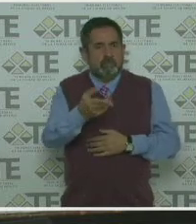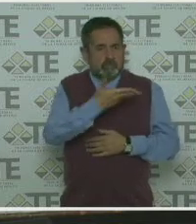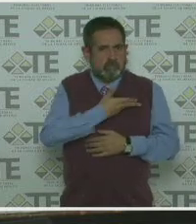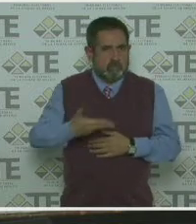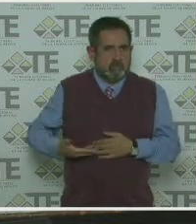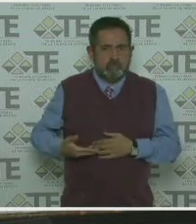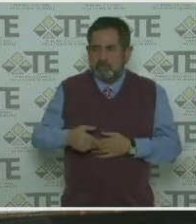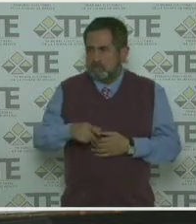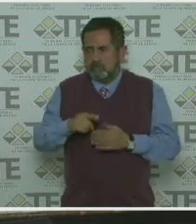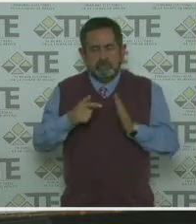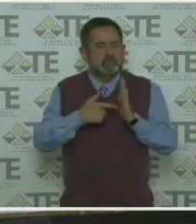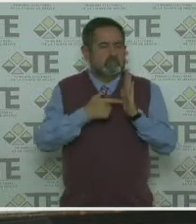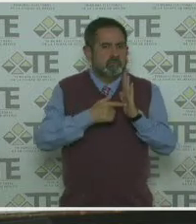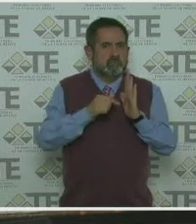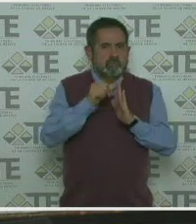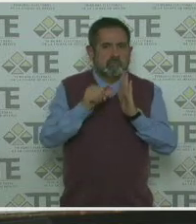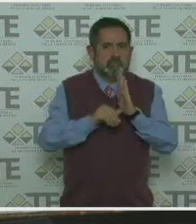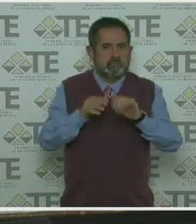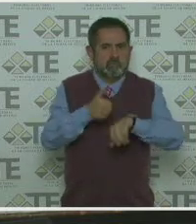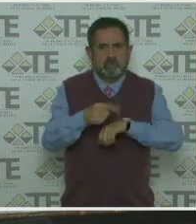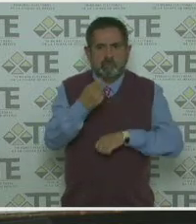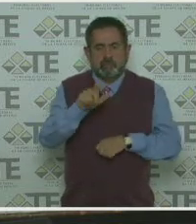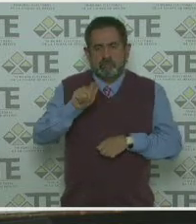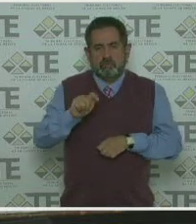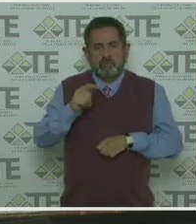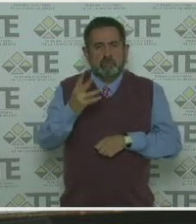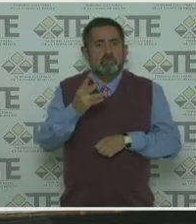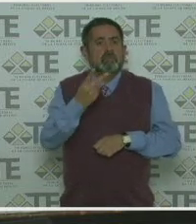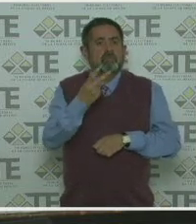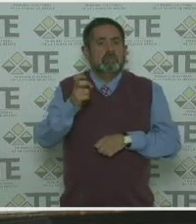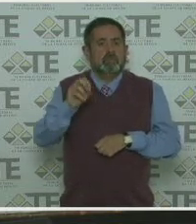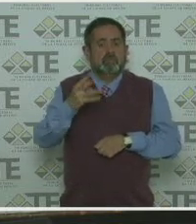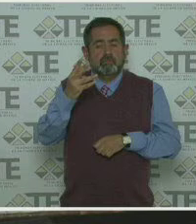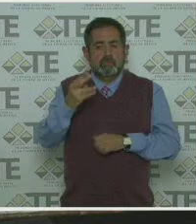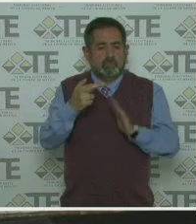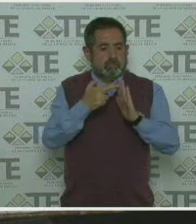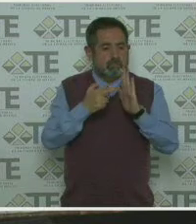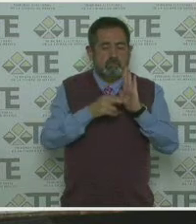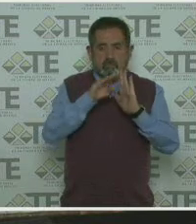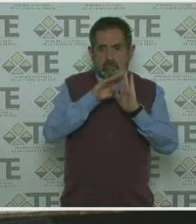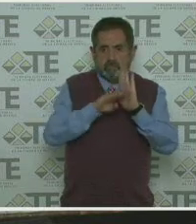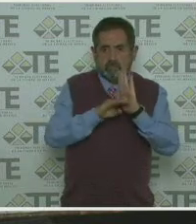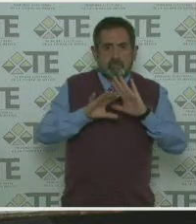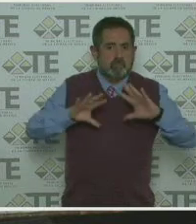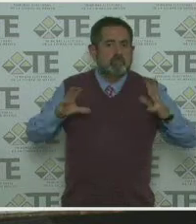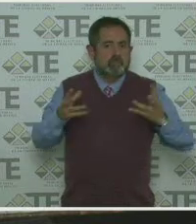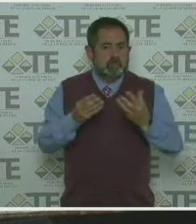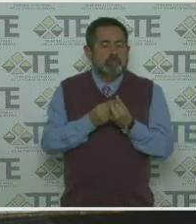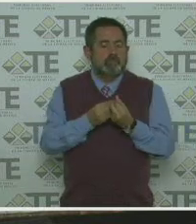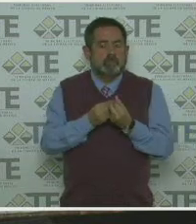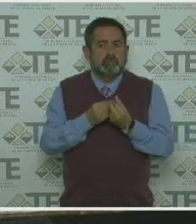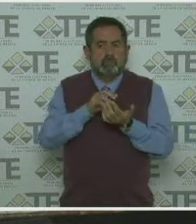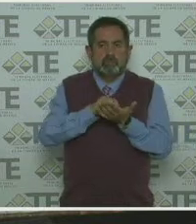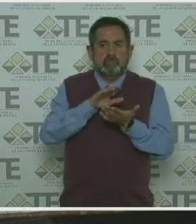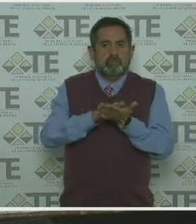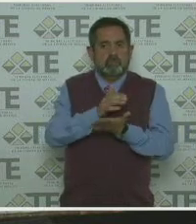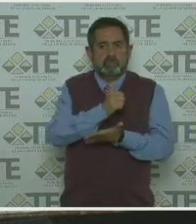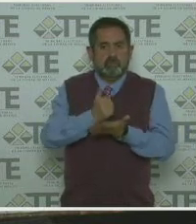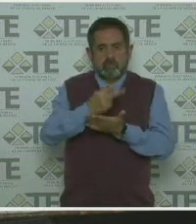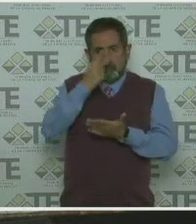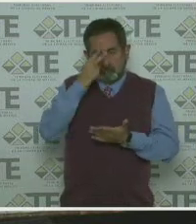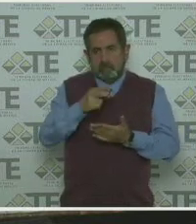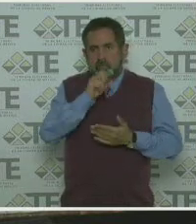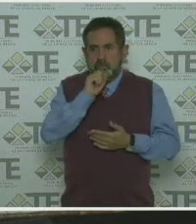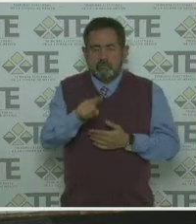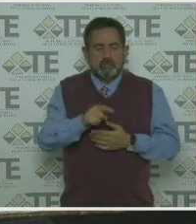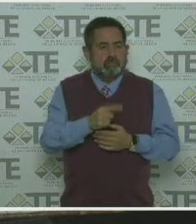presidente. Por ende, con fundamento en los artículos 178 y 204, fracción segunda, del Código de Instituciones y Procedimientos Electorales de la Ciudad de México,